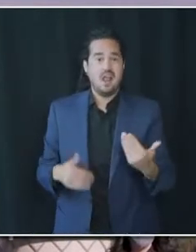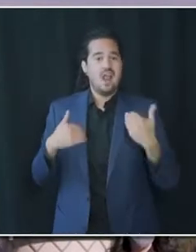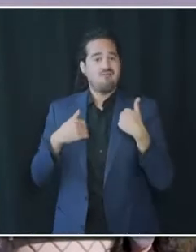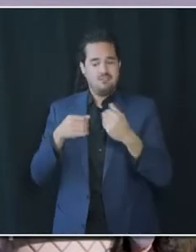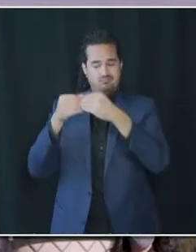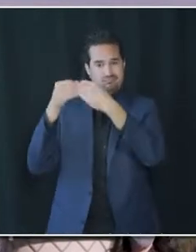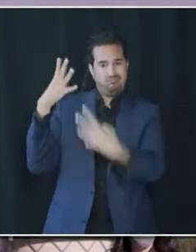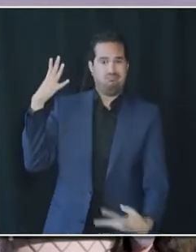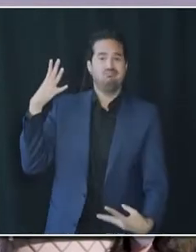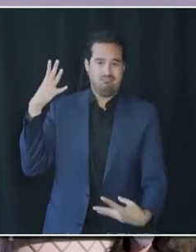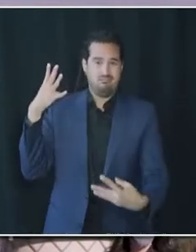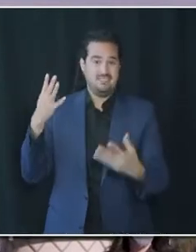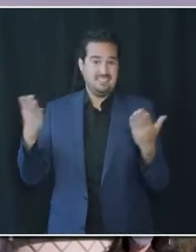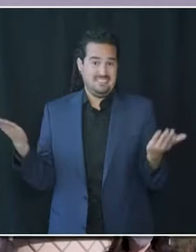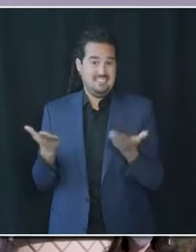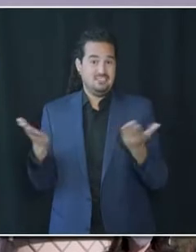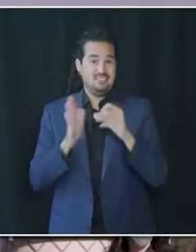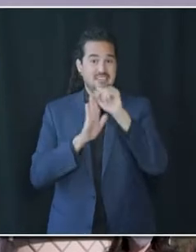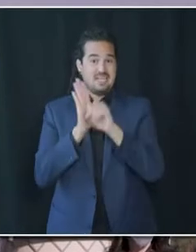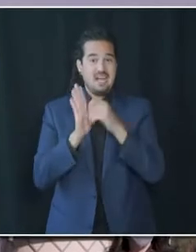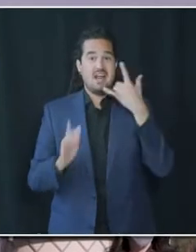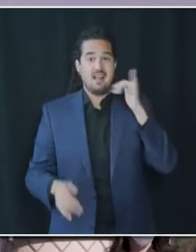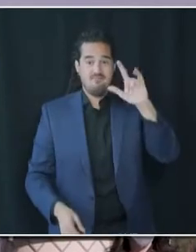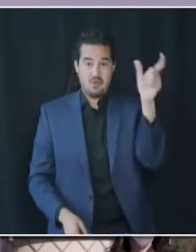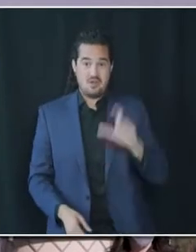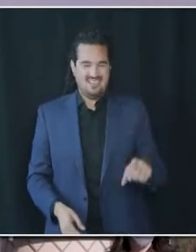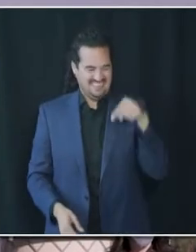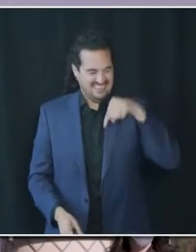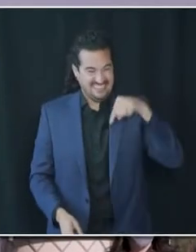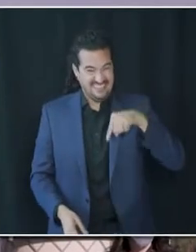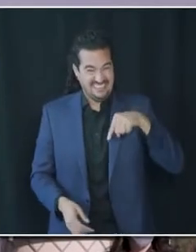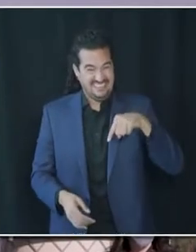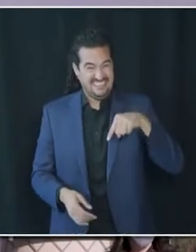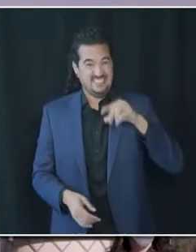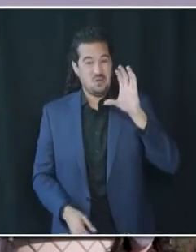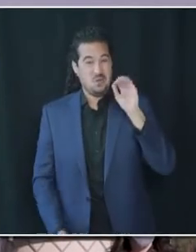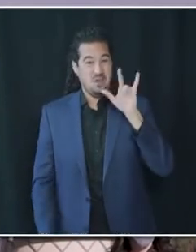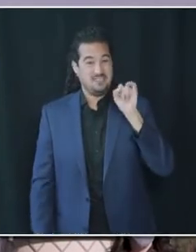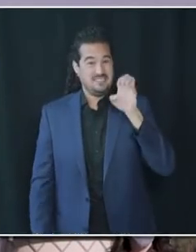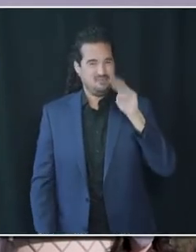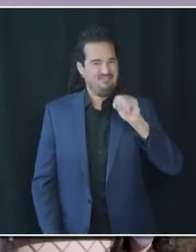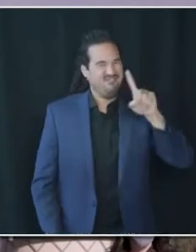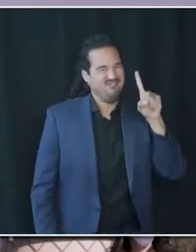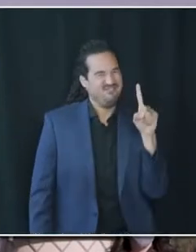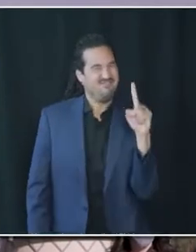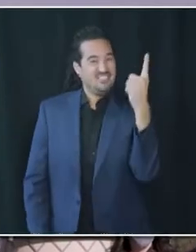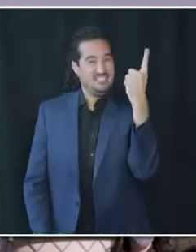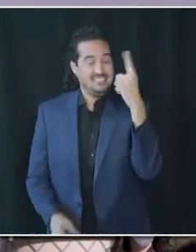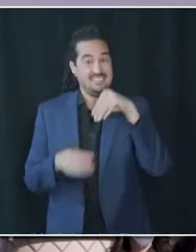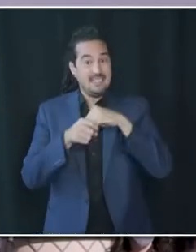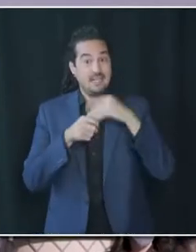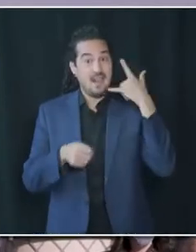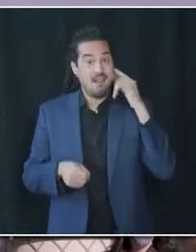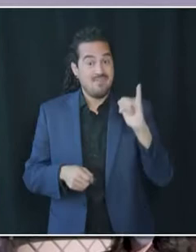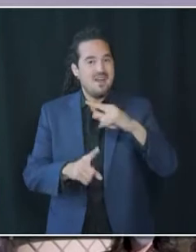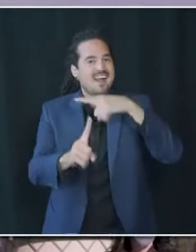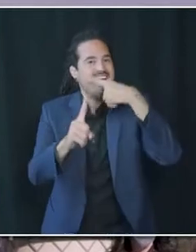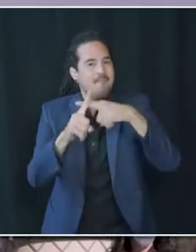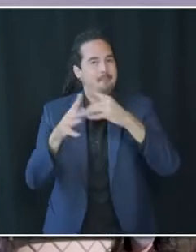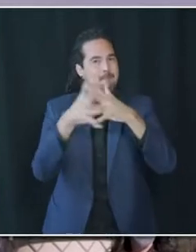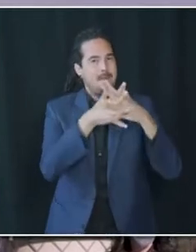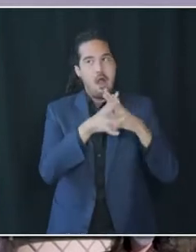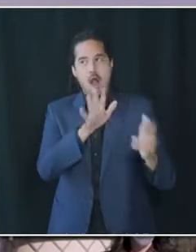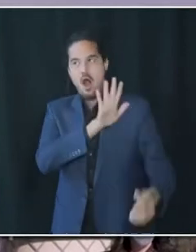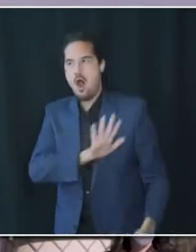en el cali en california es la primera el primer lugar en sociedad con la administración de bbva en las vacunas